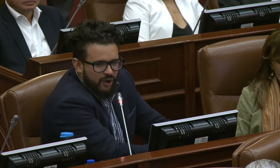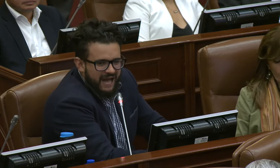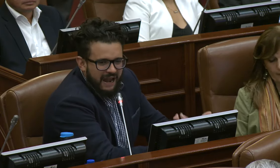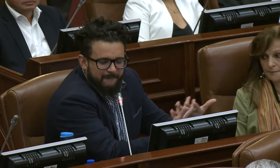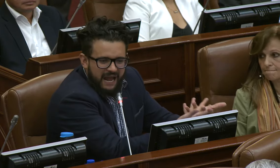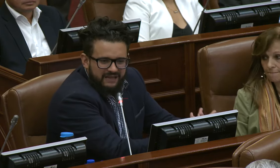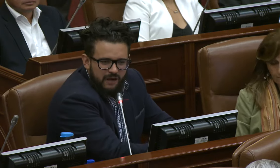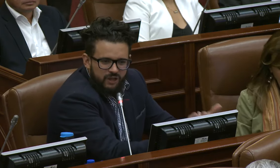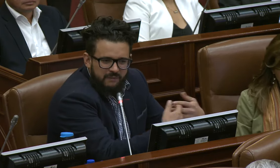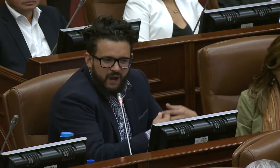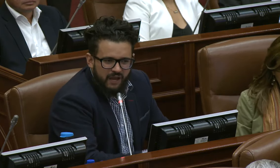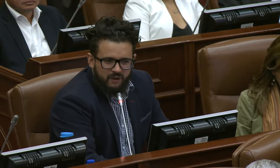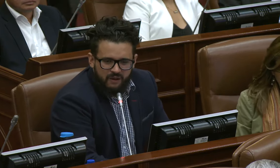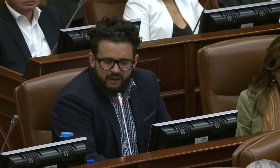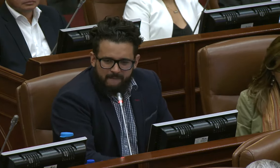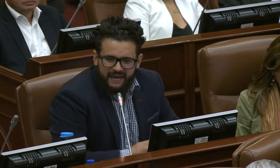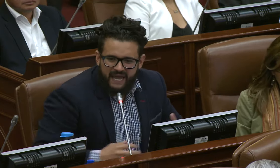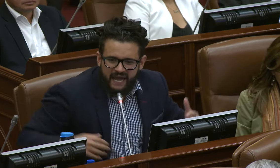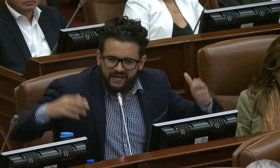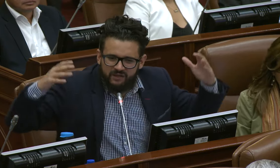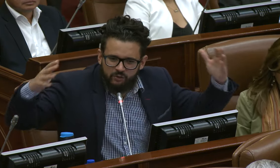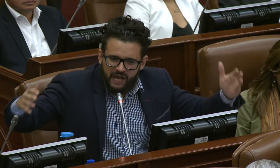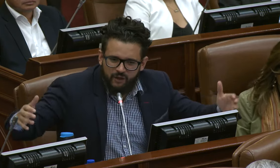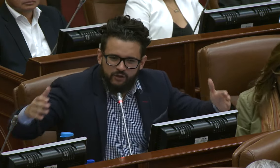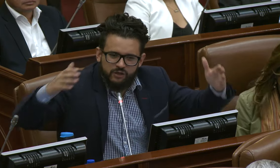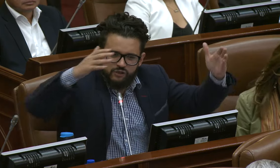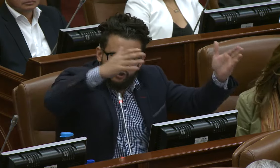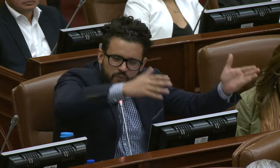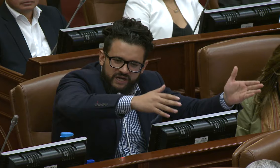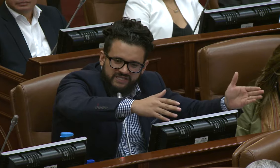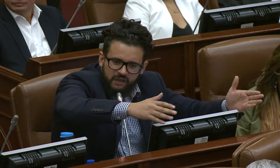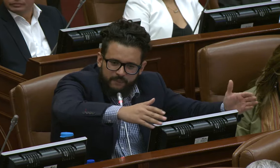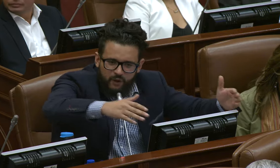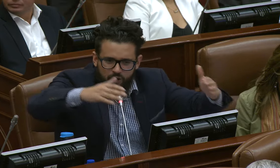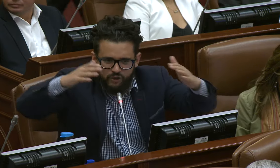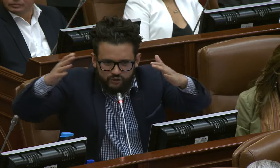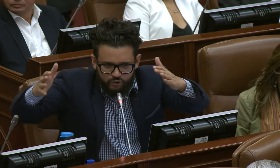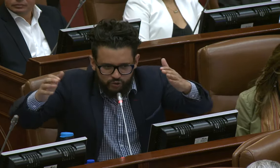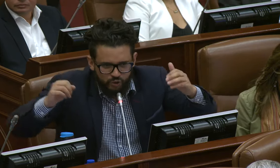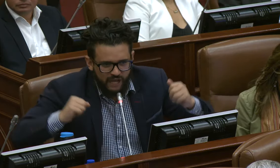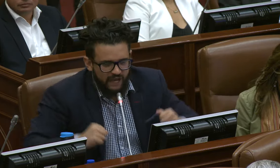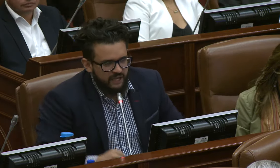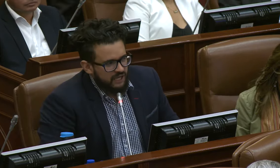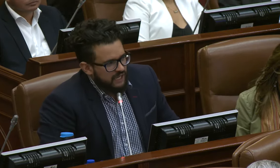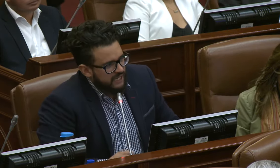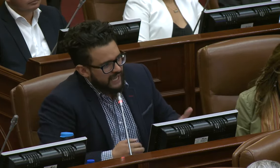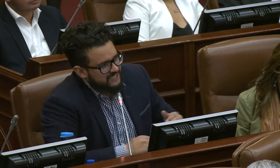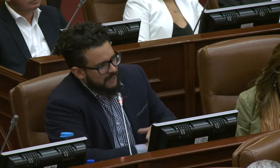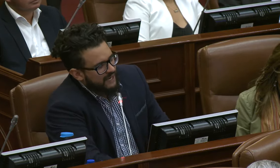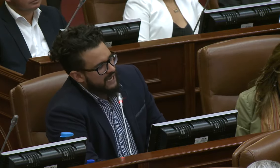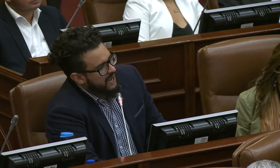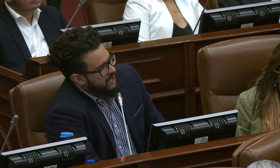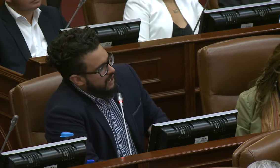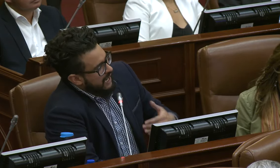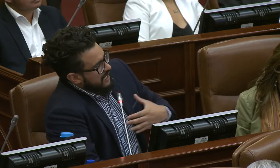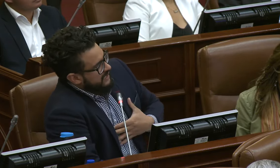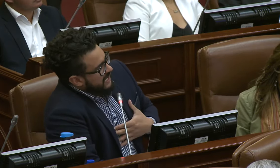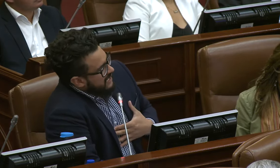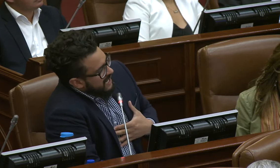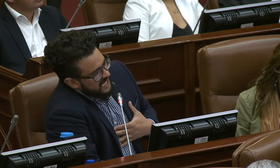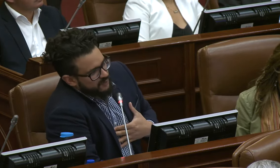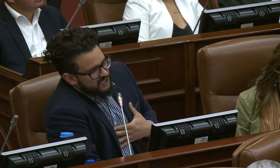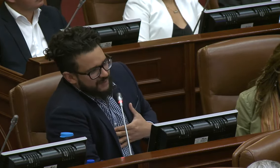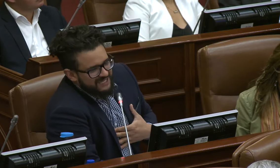gasten toda la plata el último año para dejar endeudado su municipio su ciudad y que de esta manera